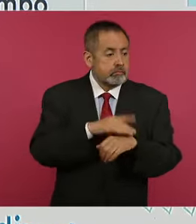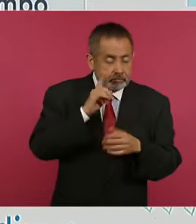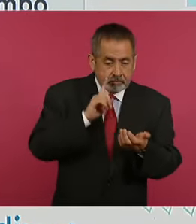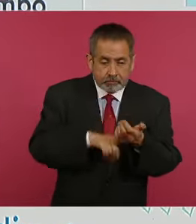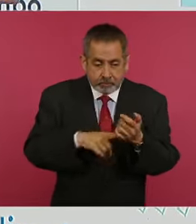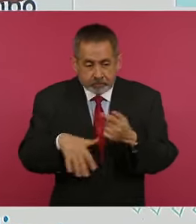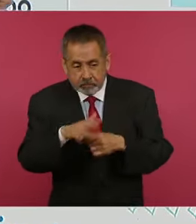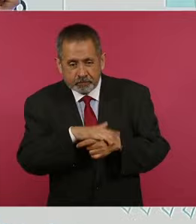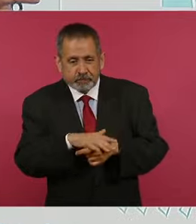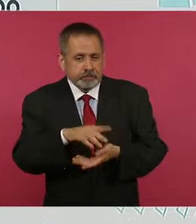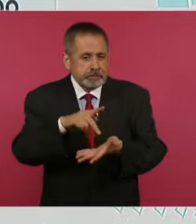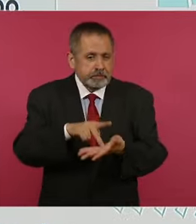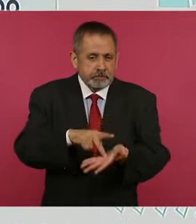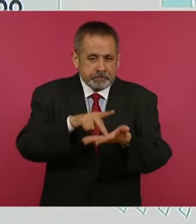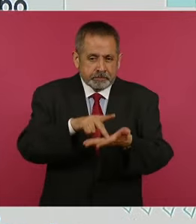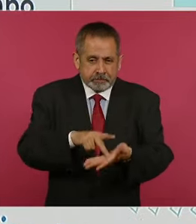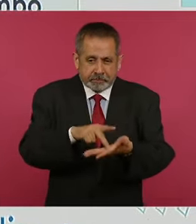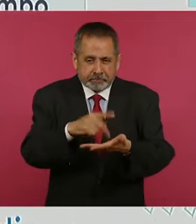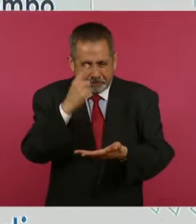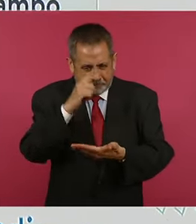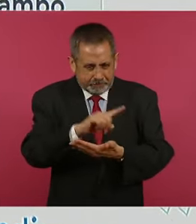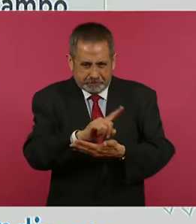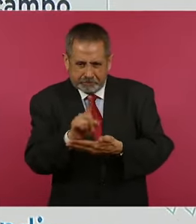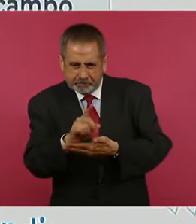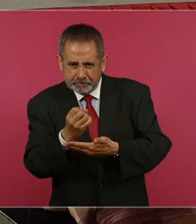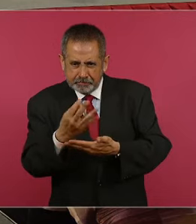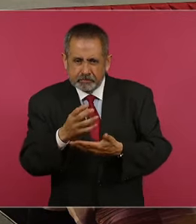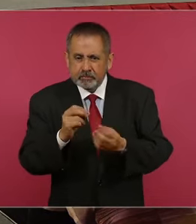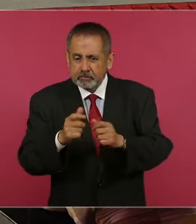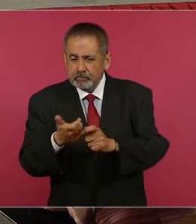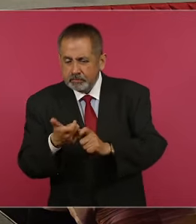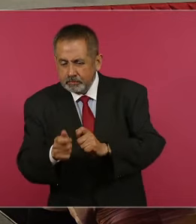una báscula o dinero.